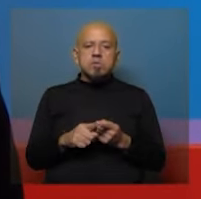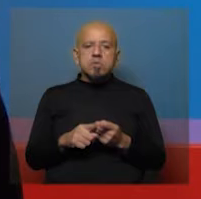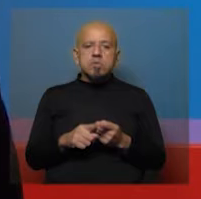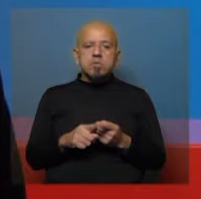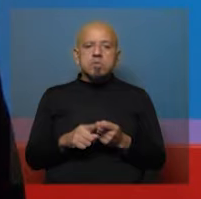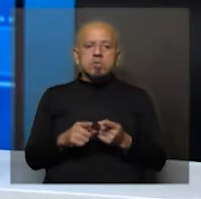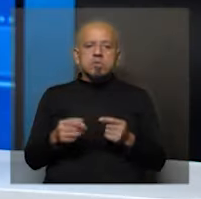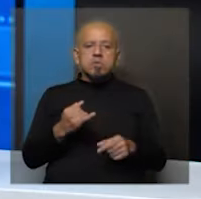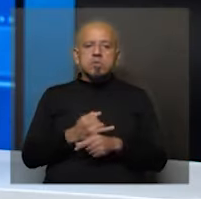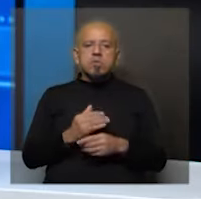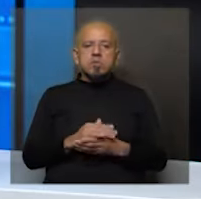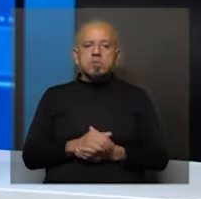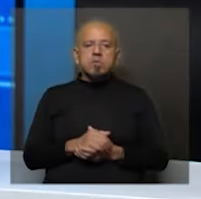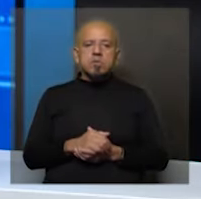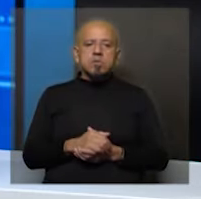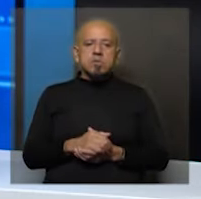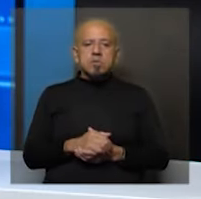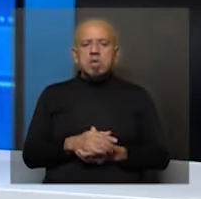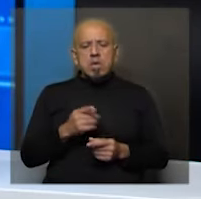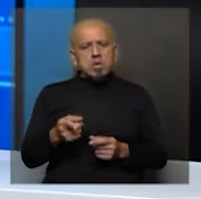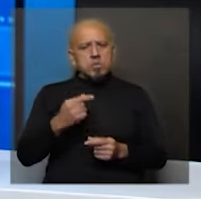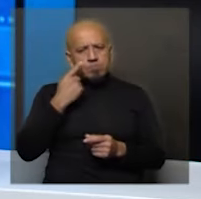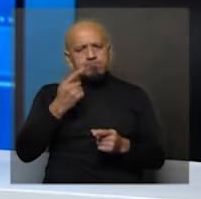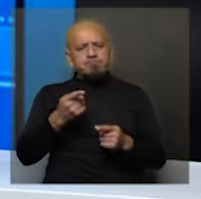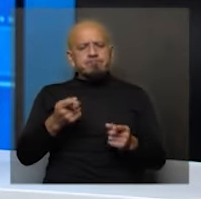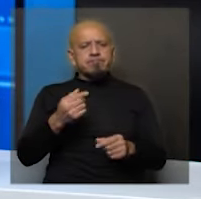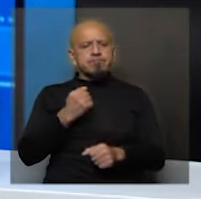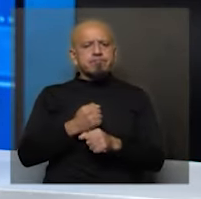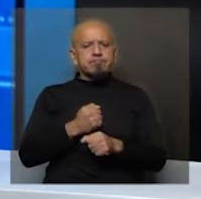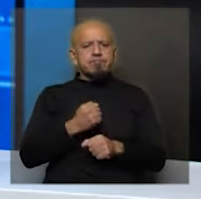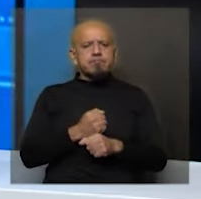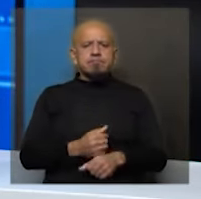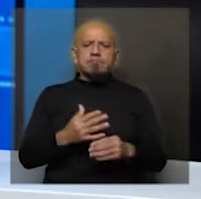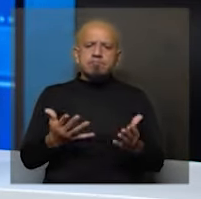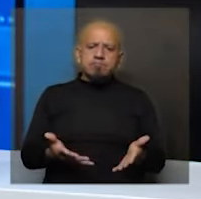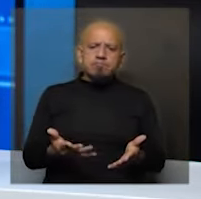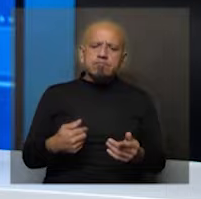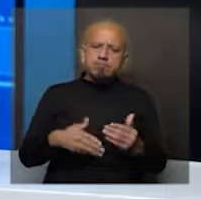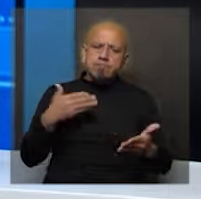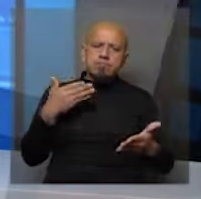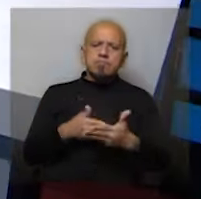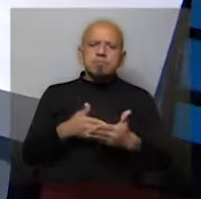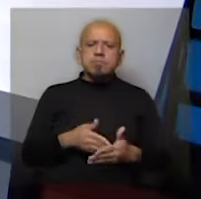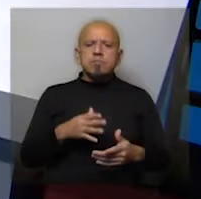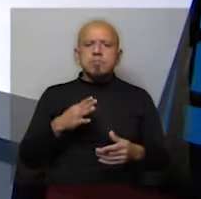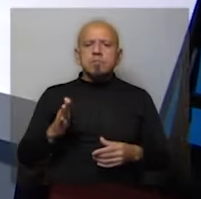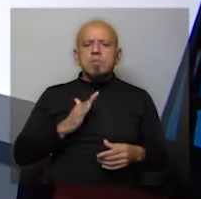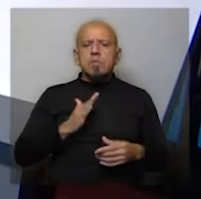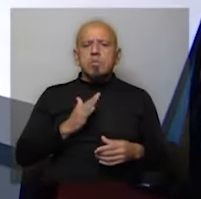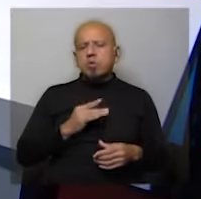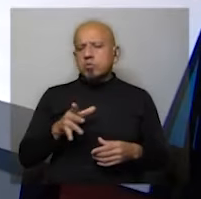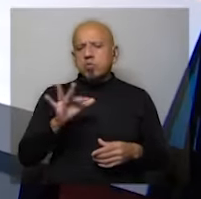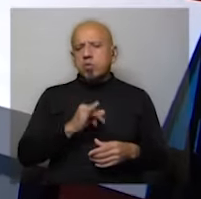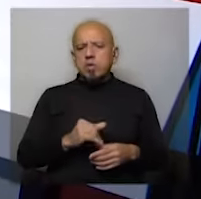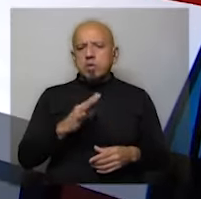fallando hoy lo ves eso o sea como obstáculo trabajando este que te encontras con esas barreras que tienen las mujeres todos los días